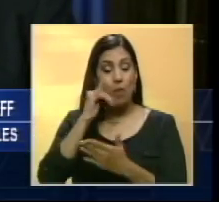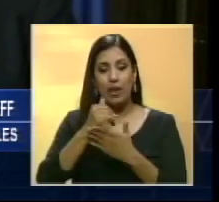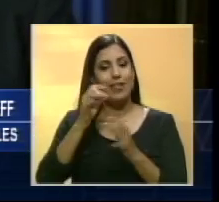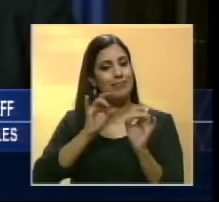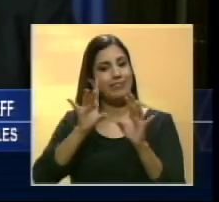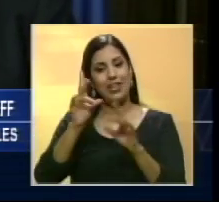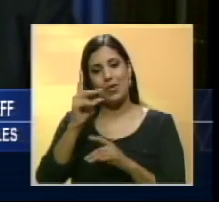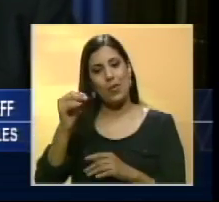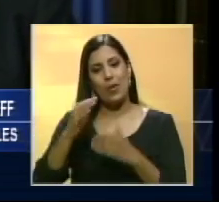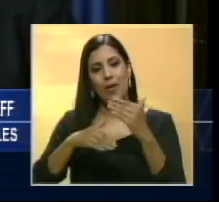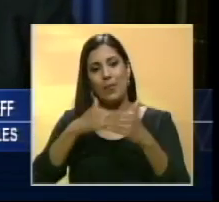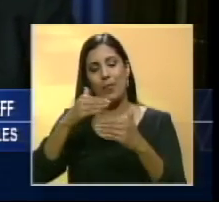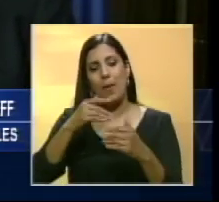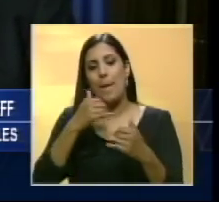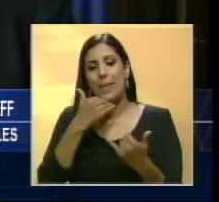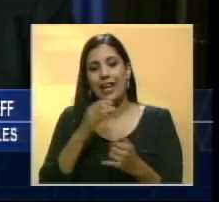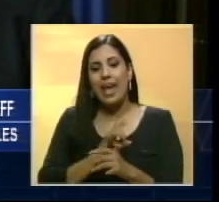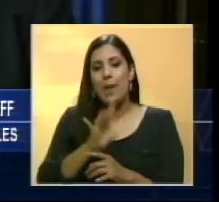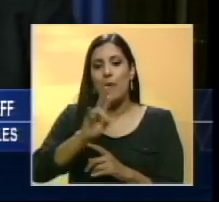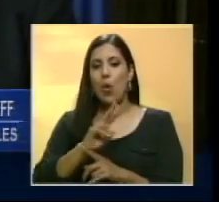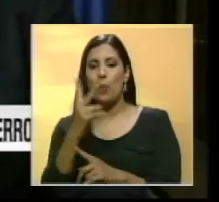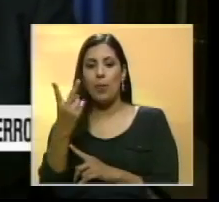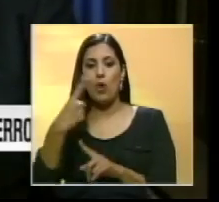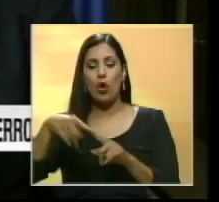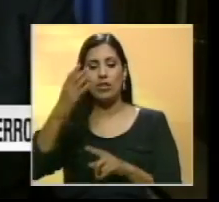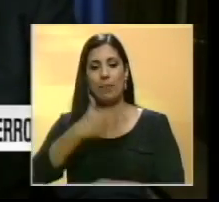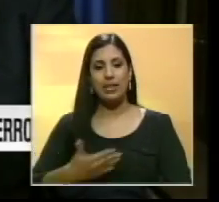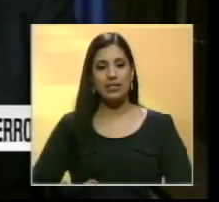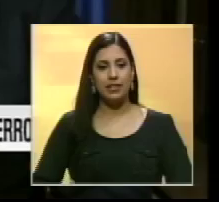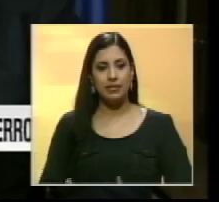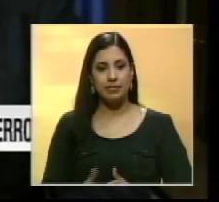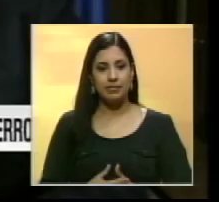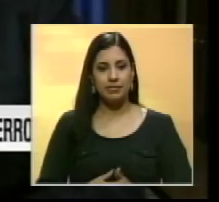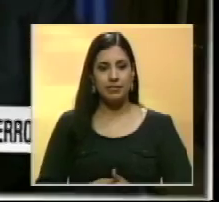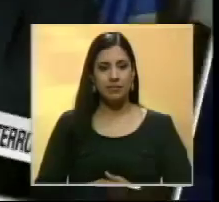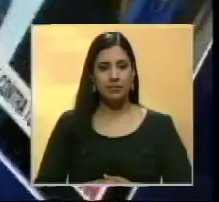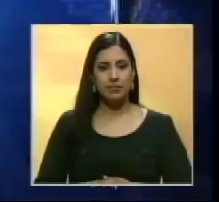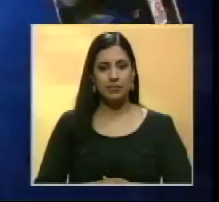puede avanzar hacia un proceso para sustituir a la mandataria brasileña.